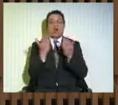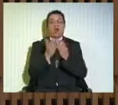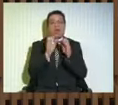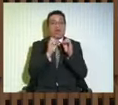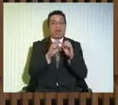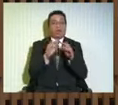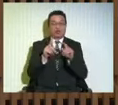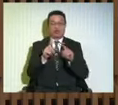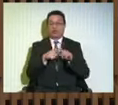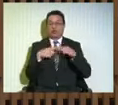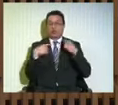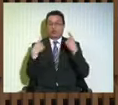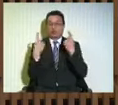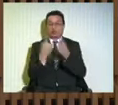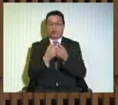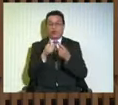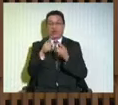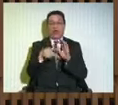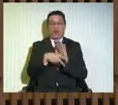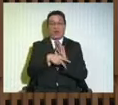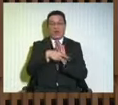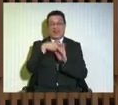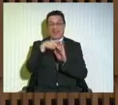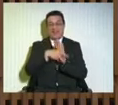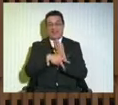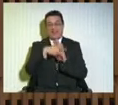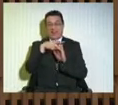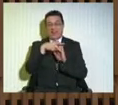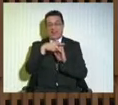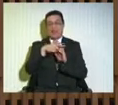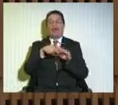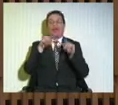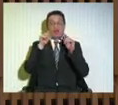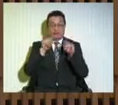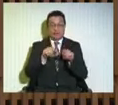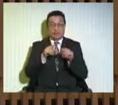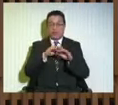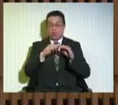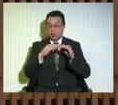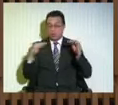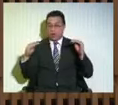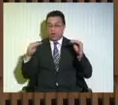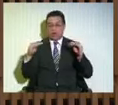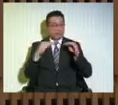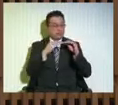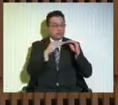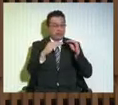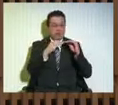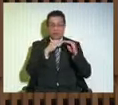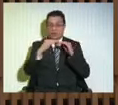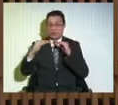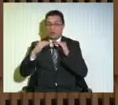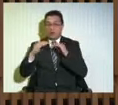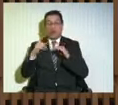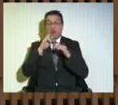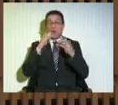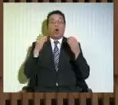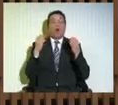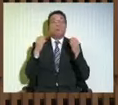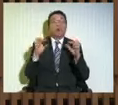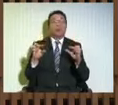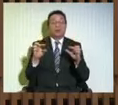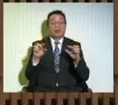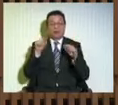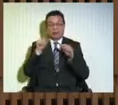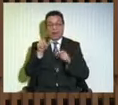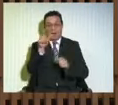en todos sus niveles, igualar la cancha, igualar la oportunidad que tienen